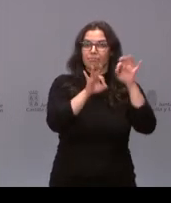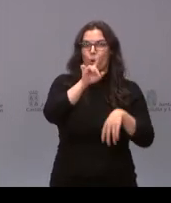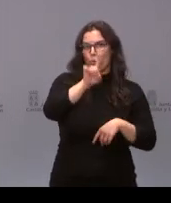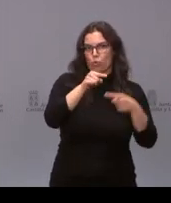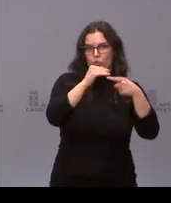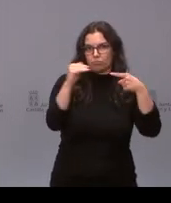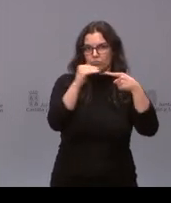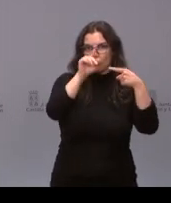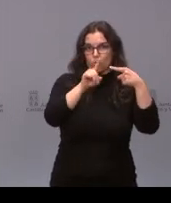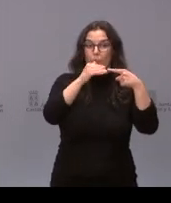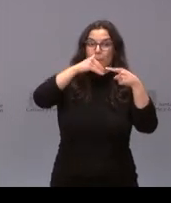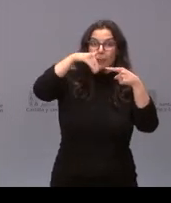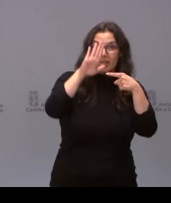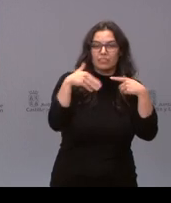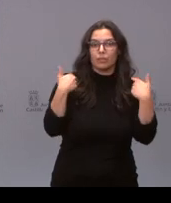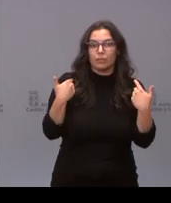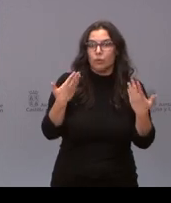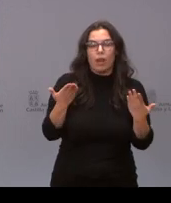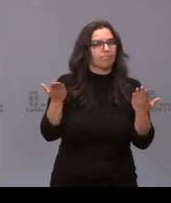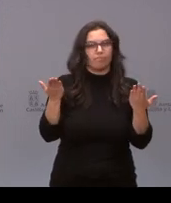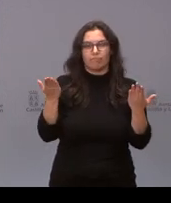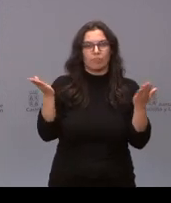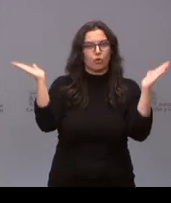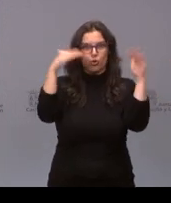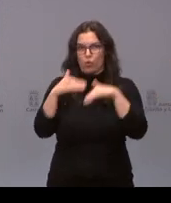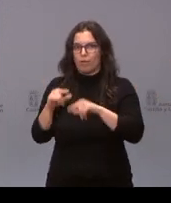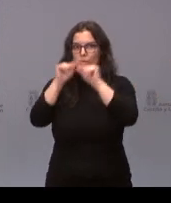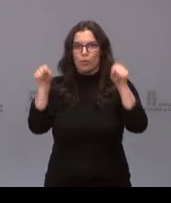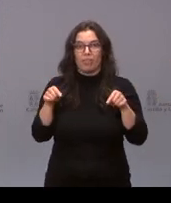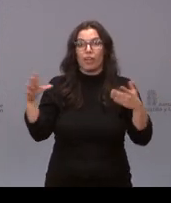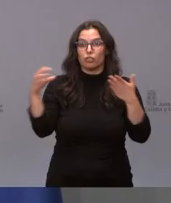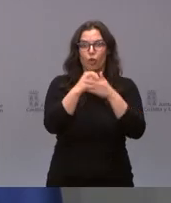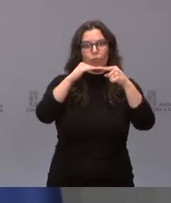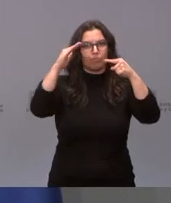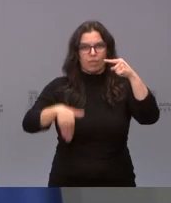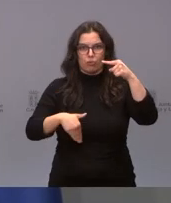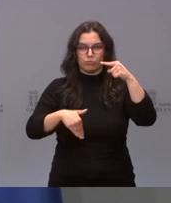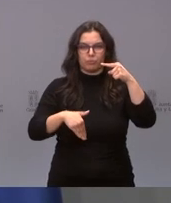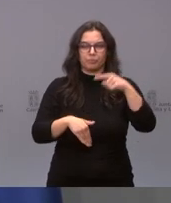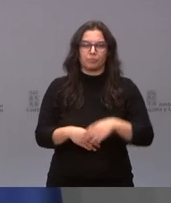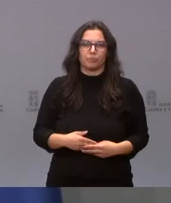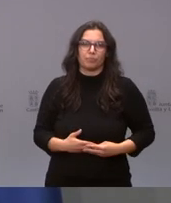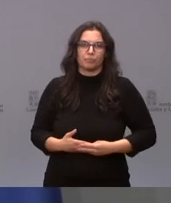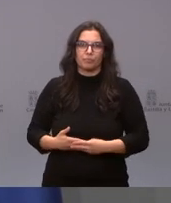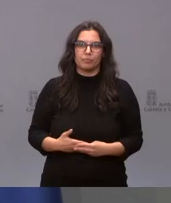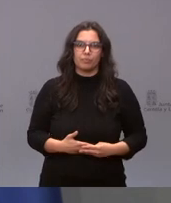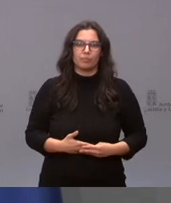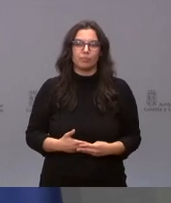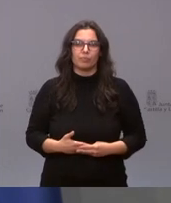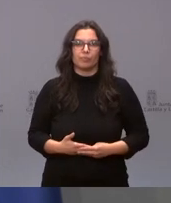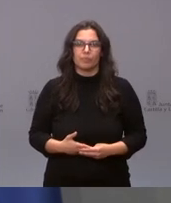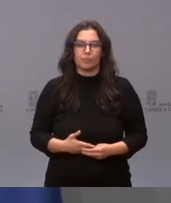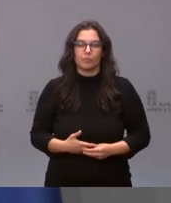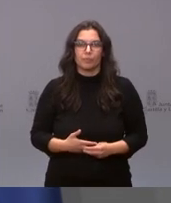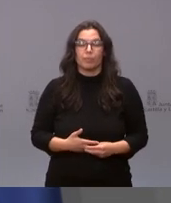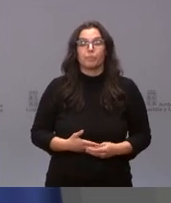pero por encima de 1 no tenemos a ningún a todas las demás están por debajo de esa cifra a nivel de